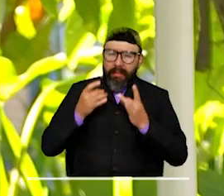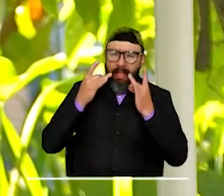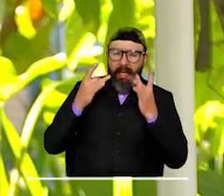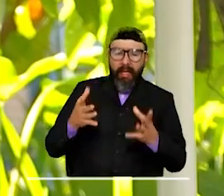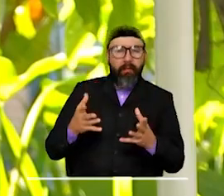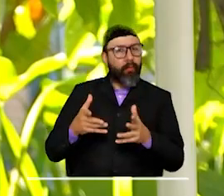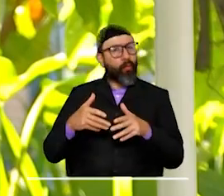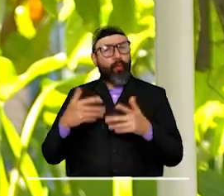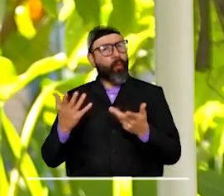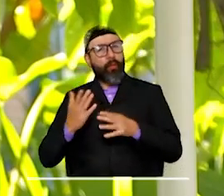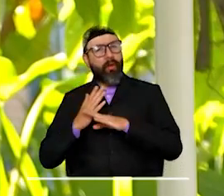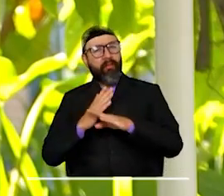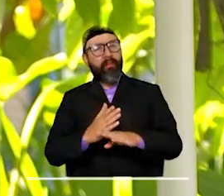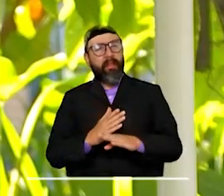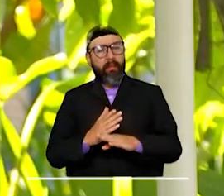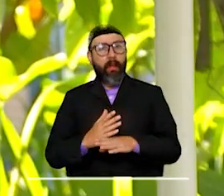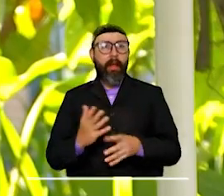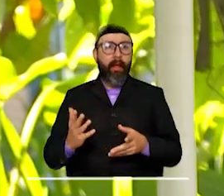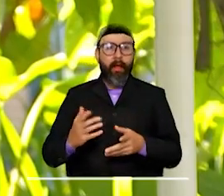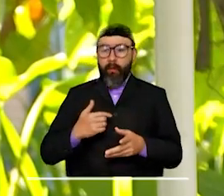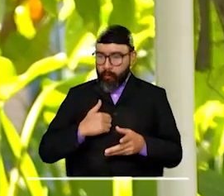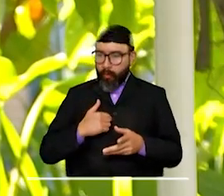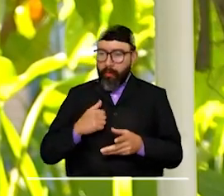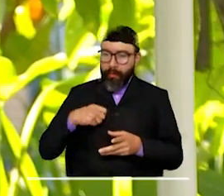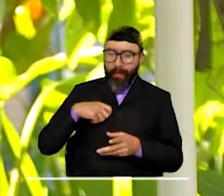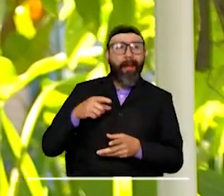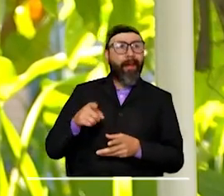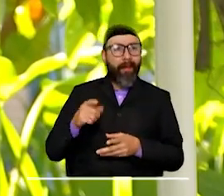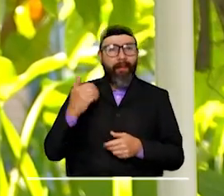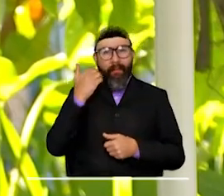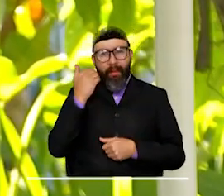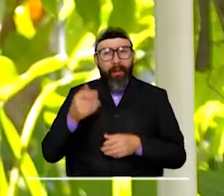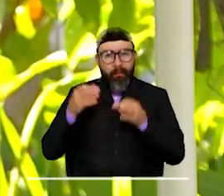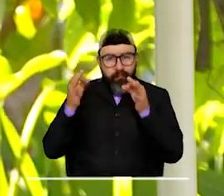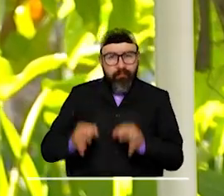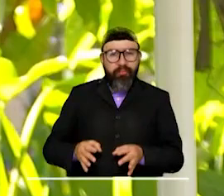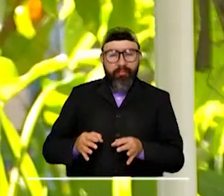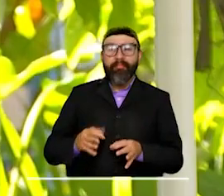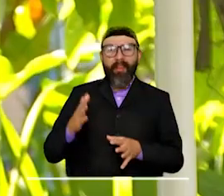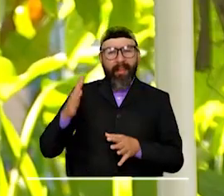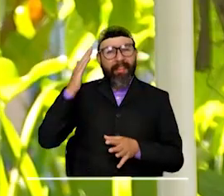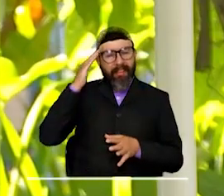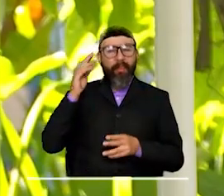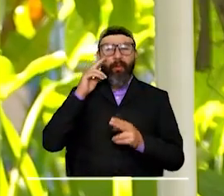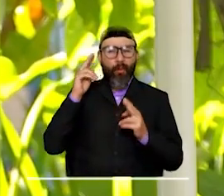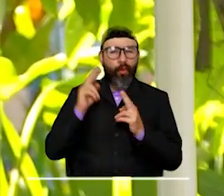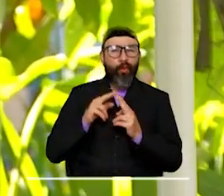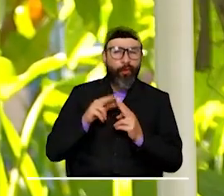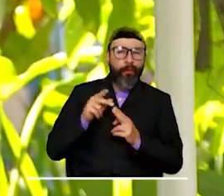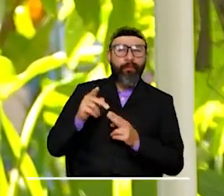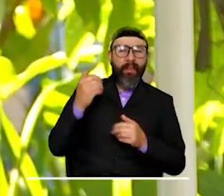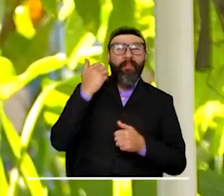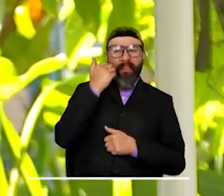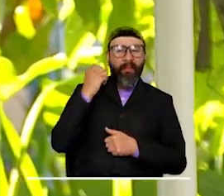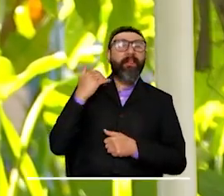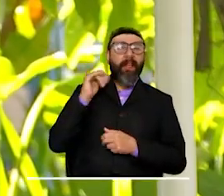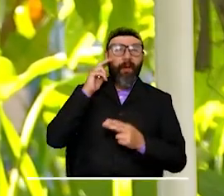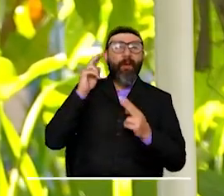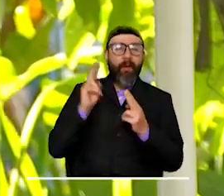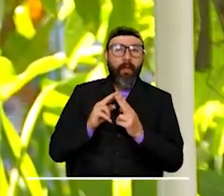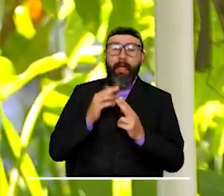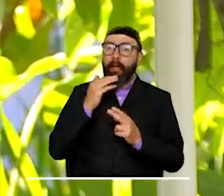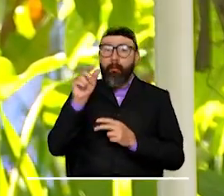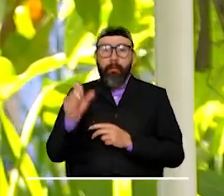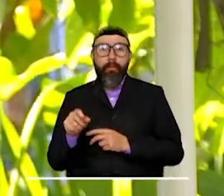la medida que nosotros tengamos un diagnóstico oportuno. Si este paciente se hubiera hecho la